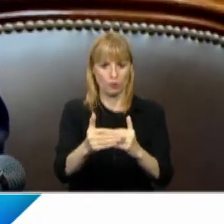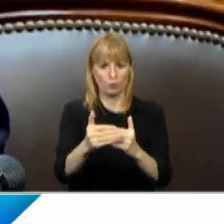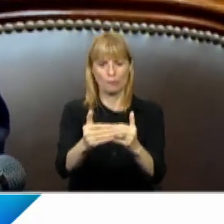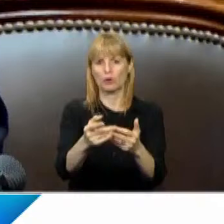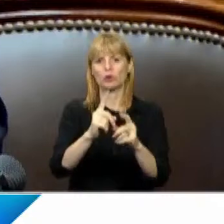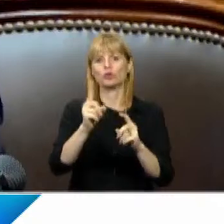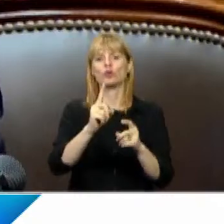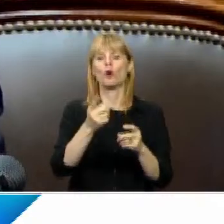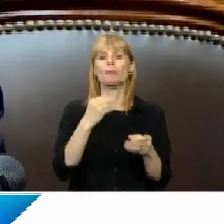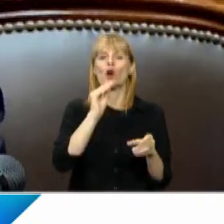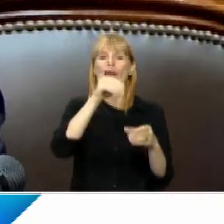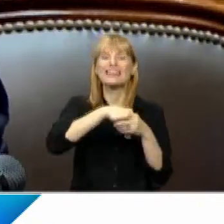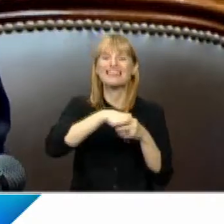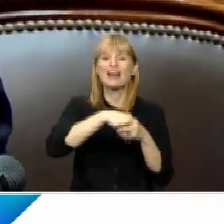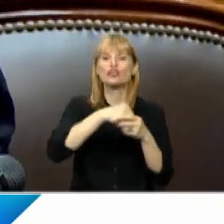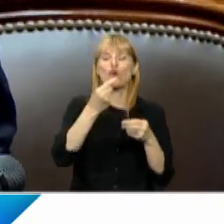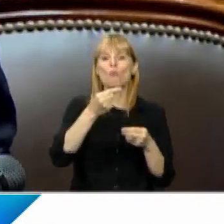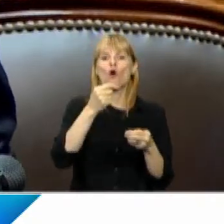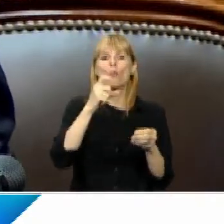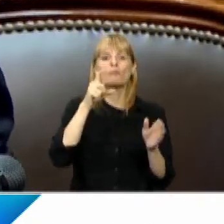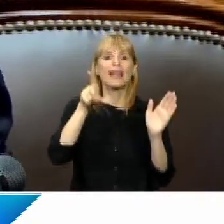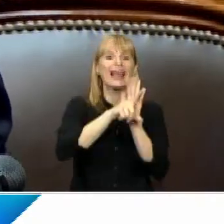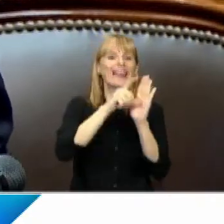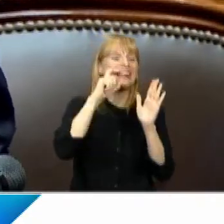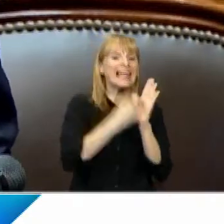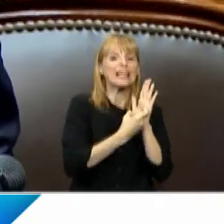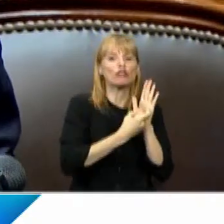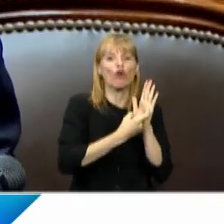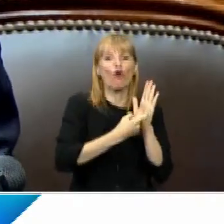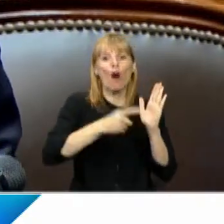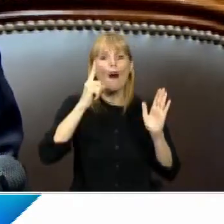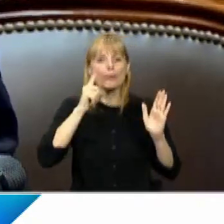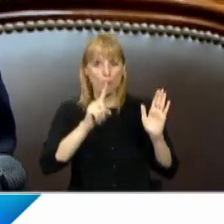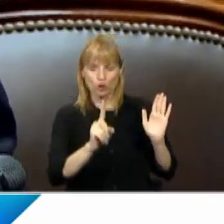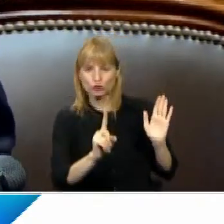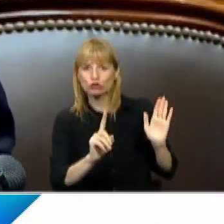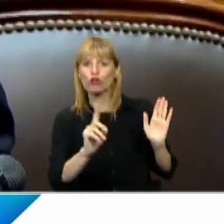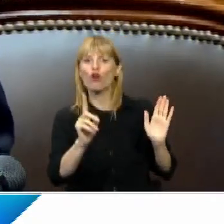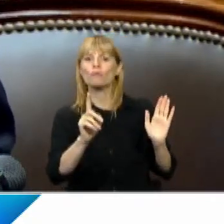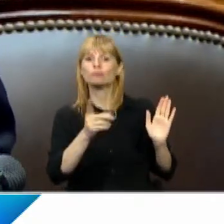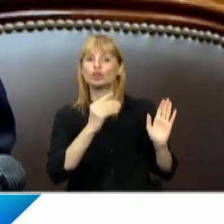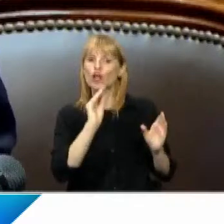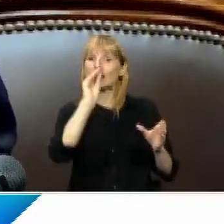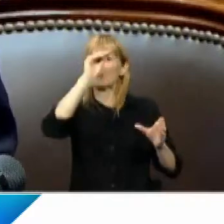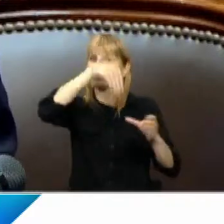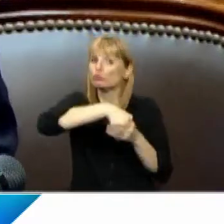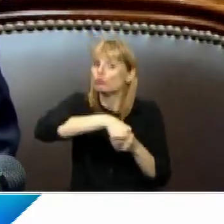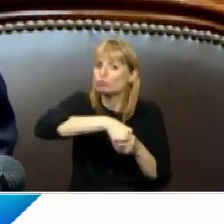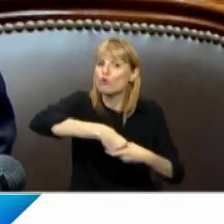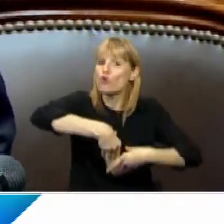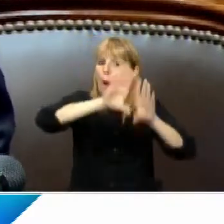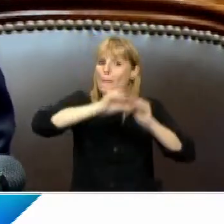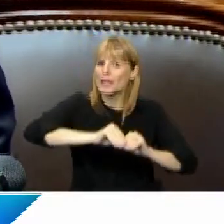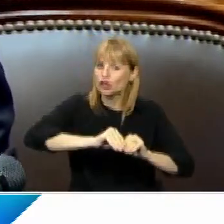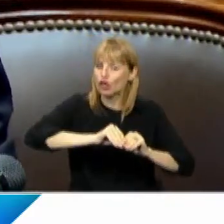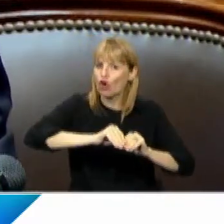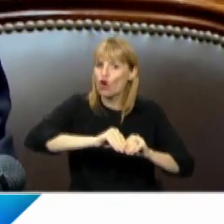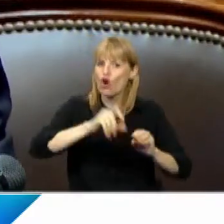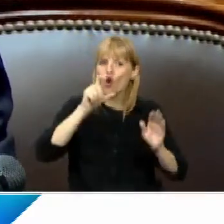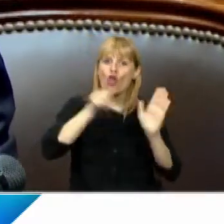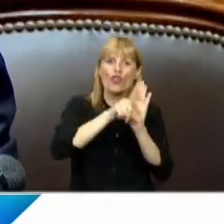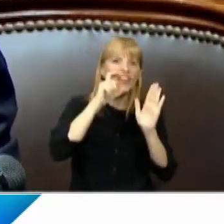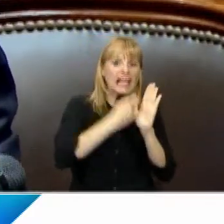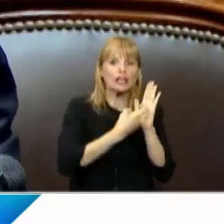delitos dolosos. Acá van a entrar algunos delitos por corrupción, nosotros queremos que entren todos los delitos dolosos. Al mismo tiempo estamos